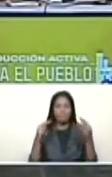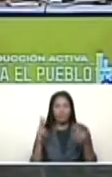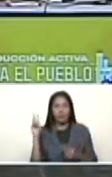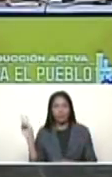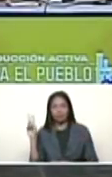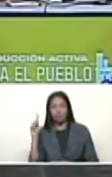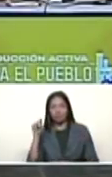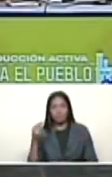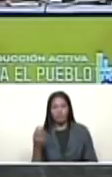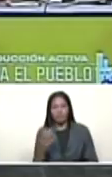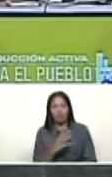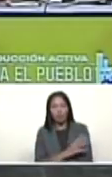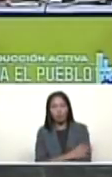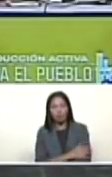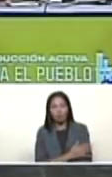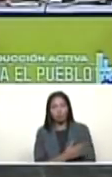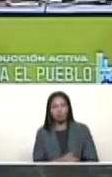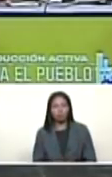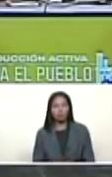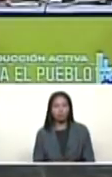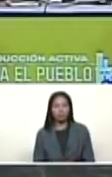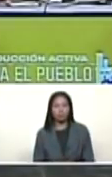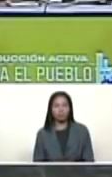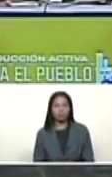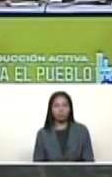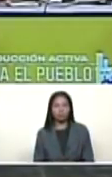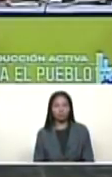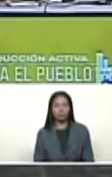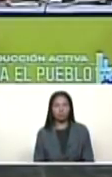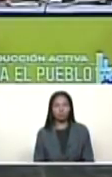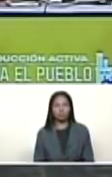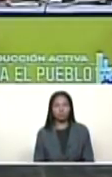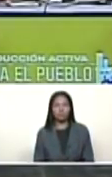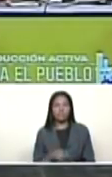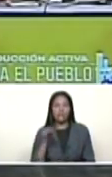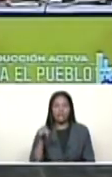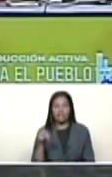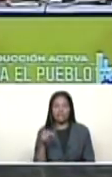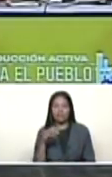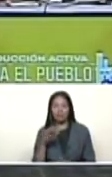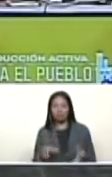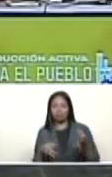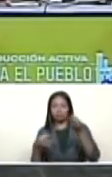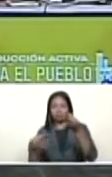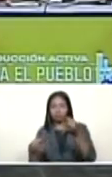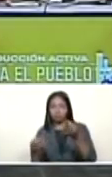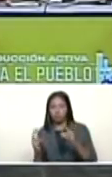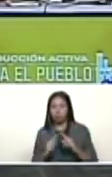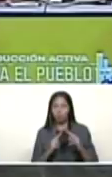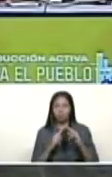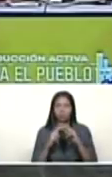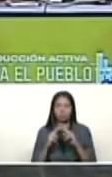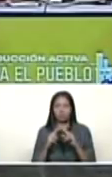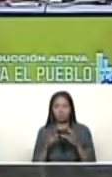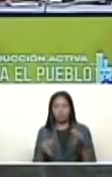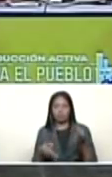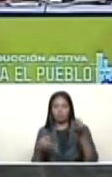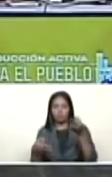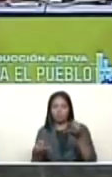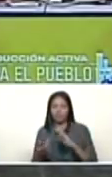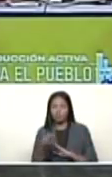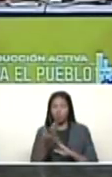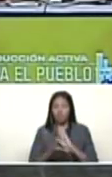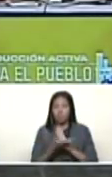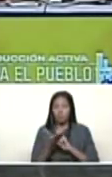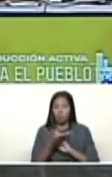Venezuela y la oposición. Aquí está el comunicado y quiero darlo a conocer en cadena nacional porque es